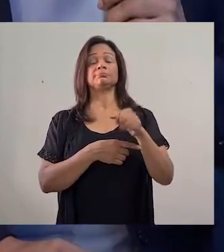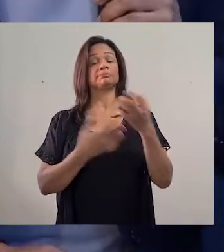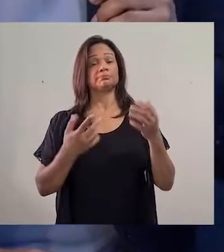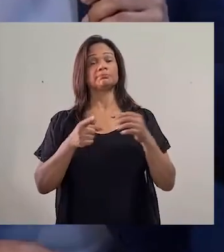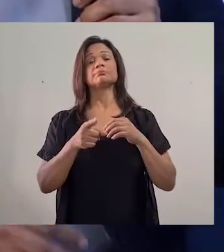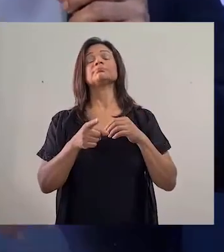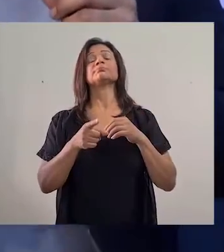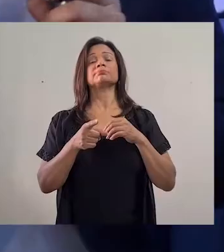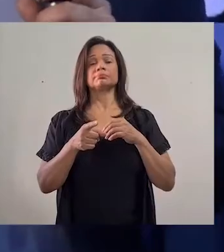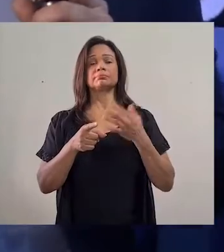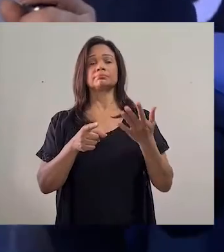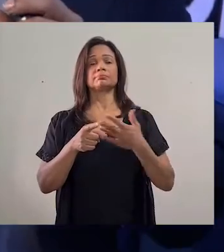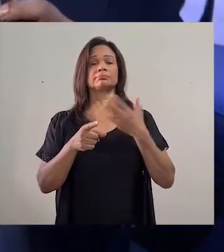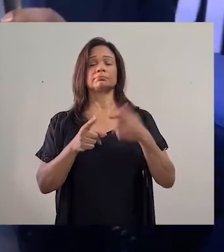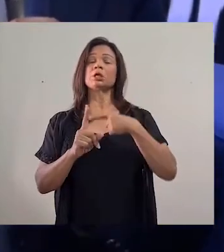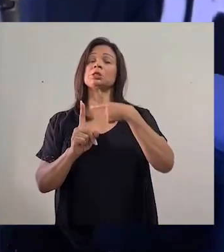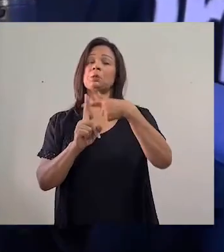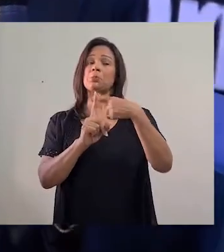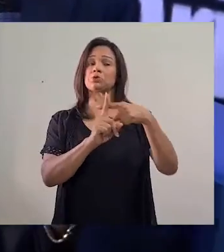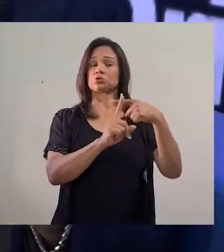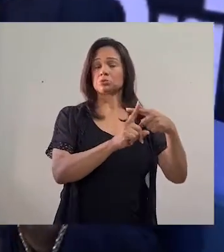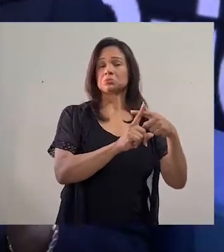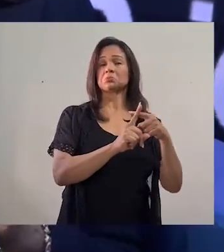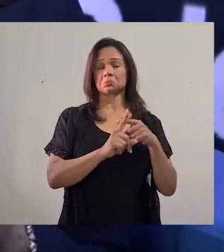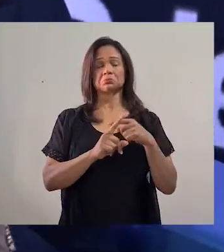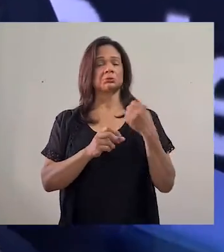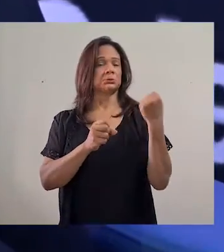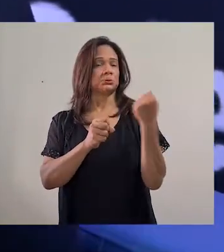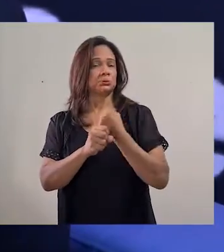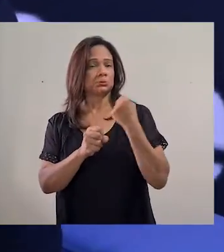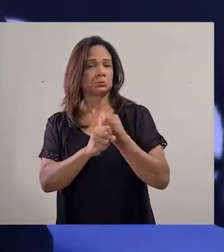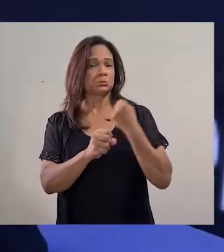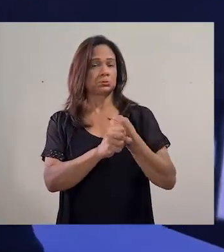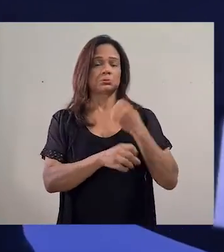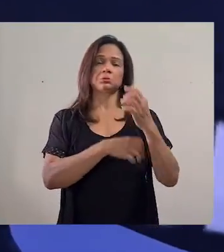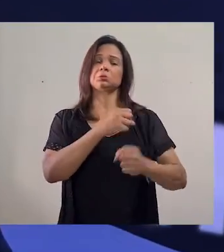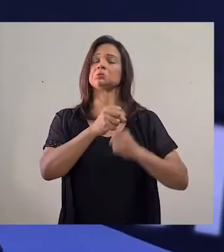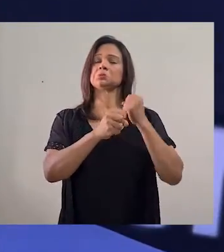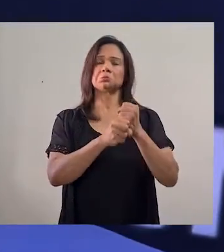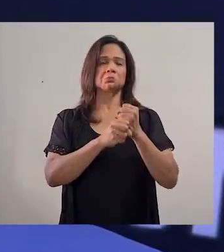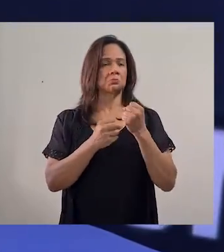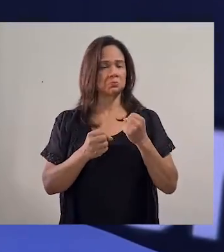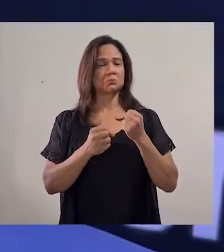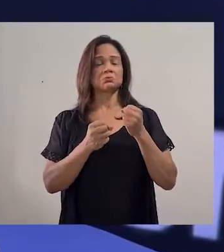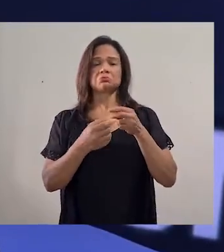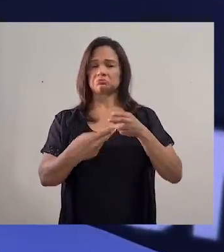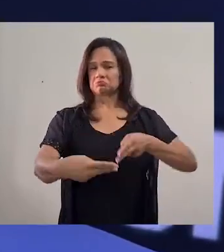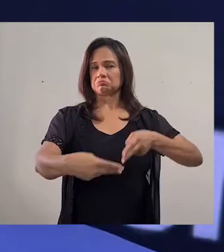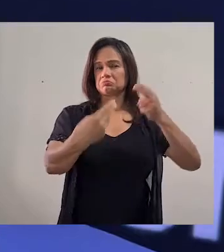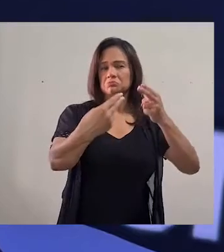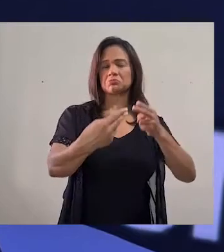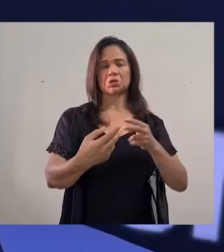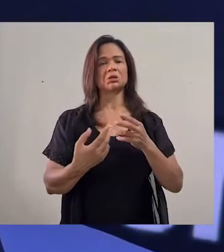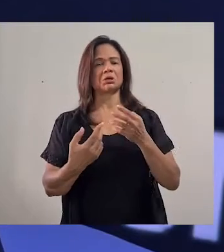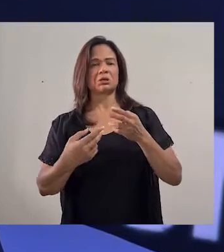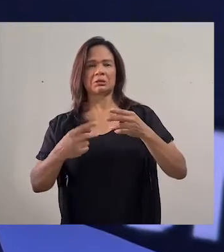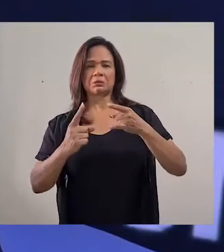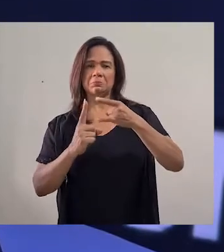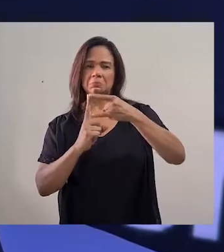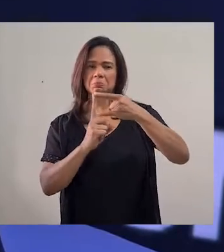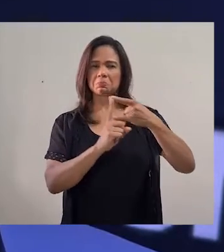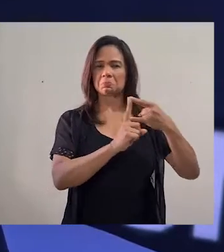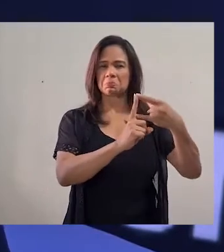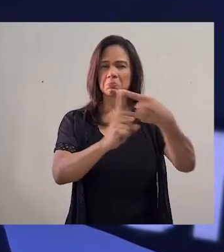Sí, viéndolo desde el punto de vista optimista, se ha trabajado el año escolar con ellos a nivel virtual, en